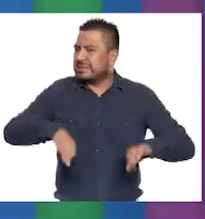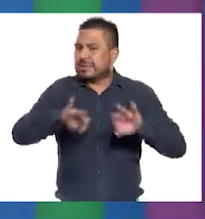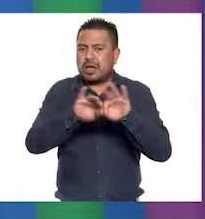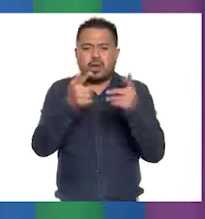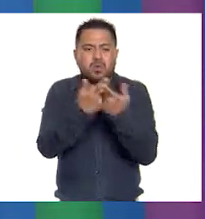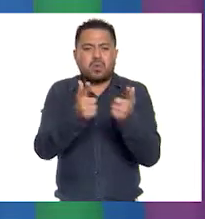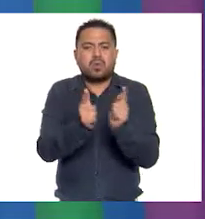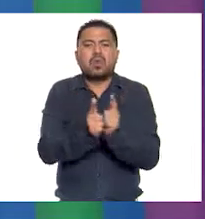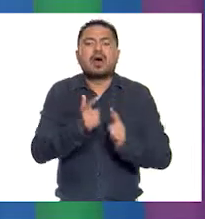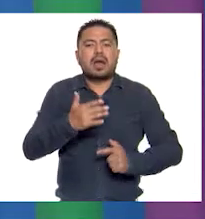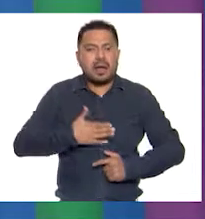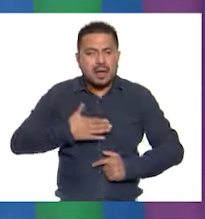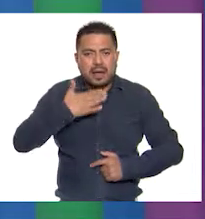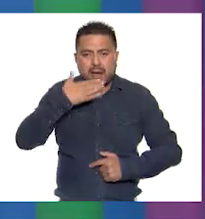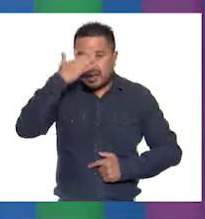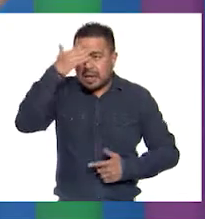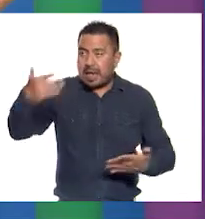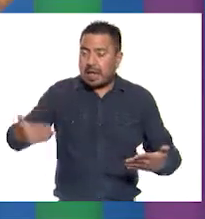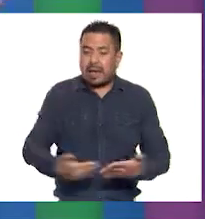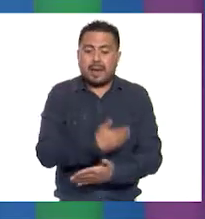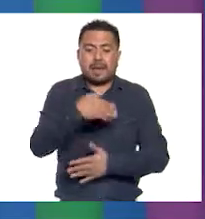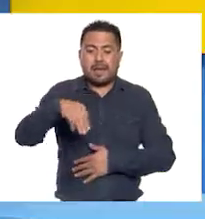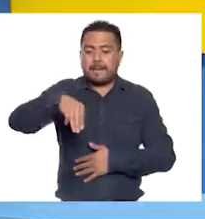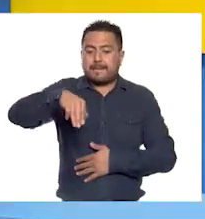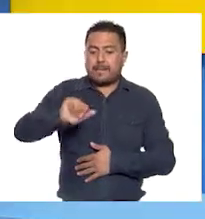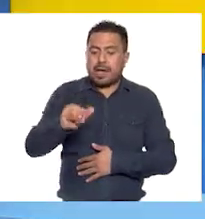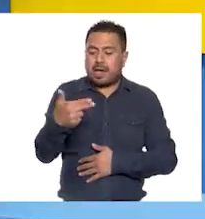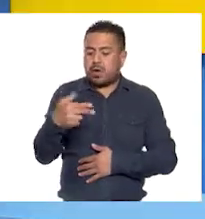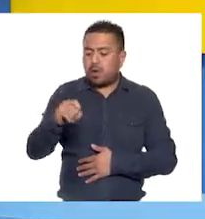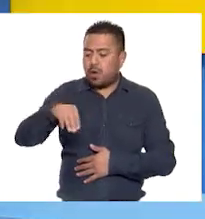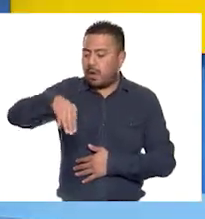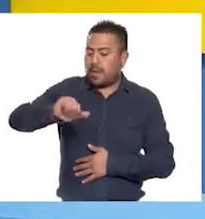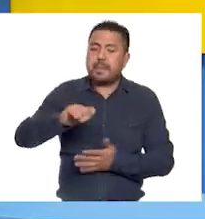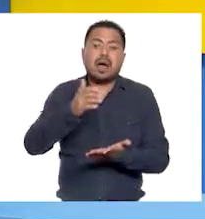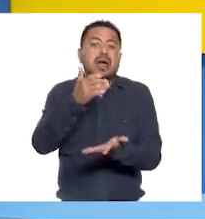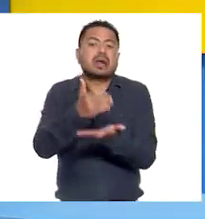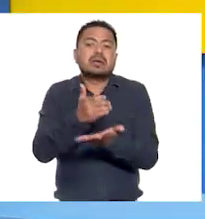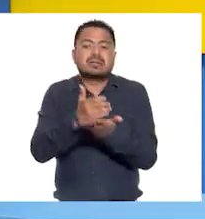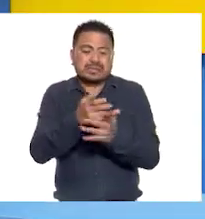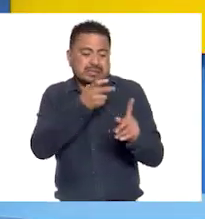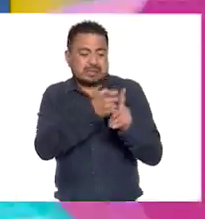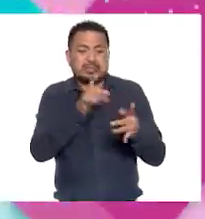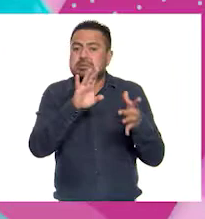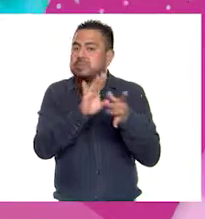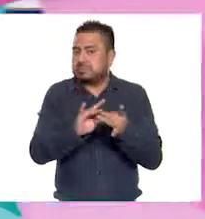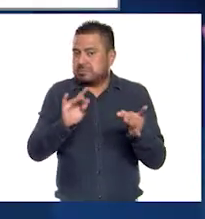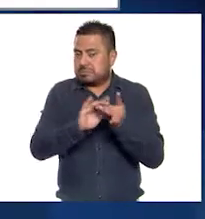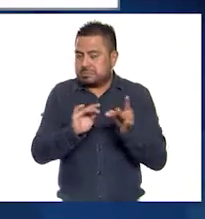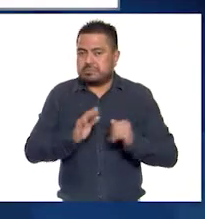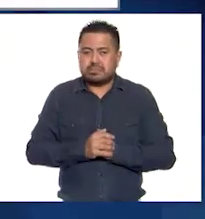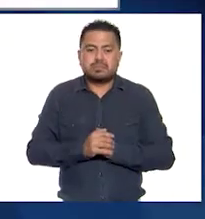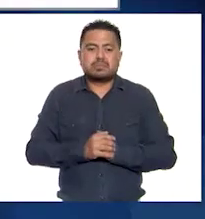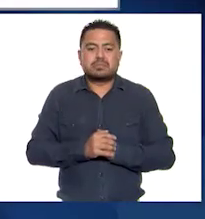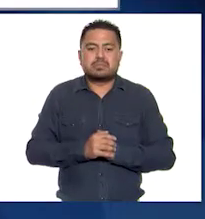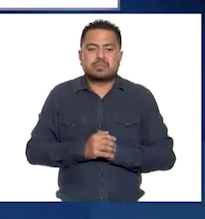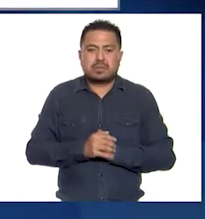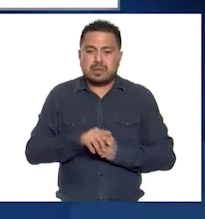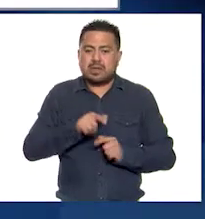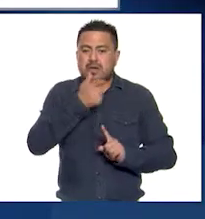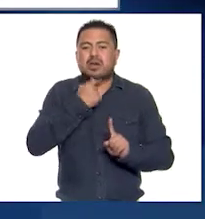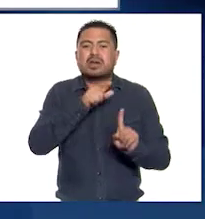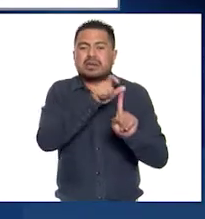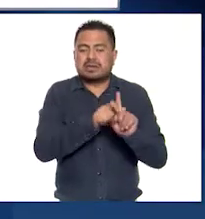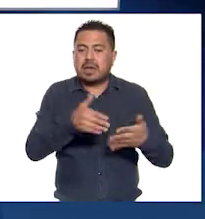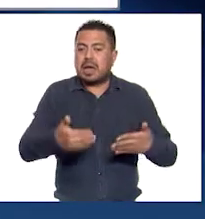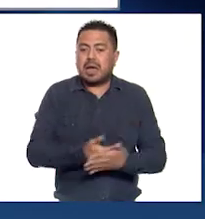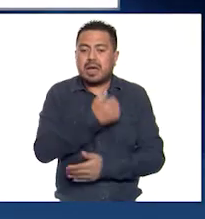tribus árabes: el nacimiento de Mahoma. En nuestro libro de texto se explica lo siguiente. Mahoma nació